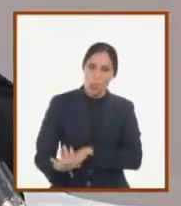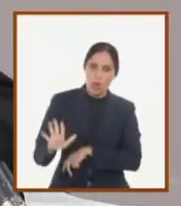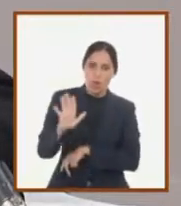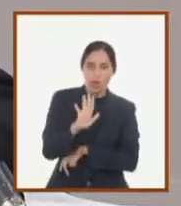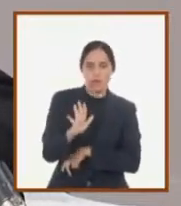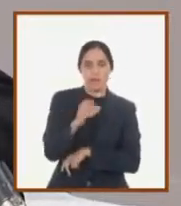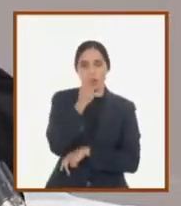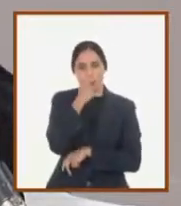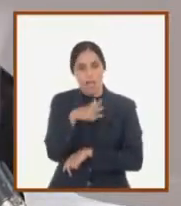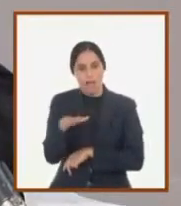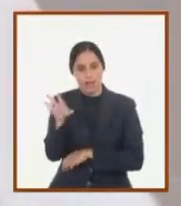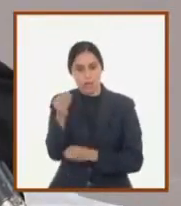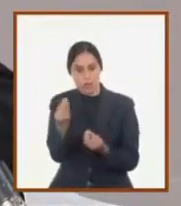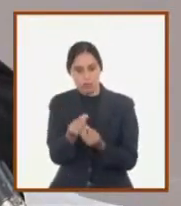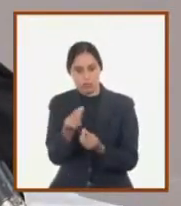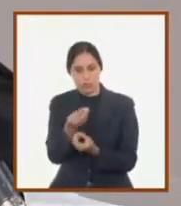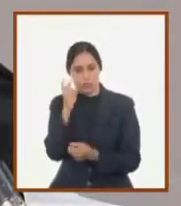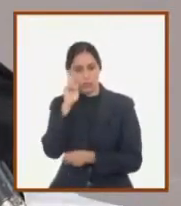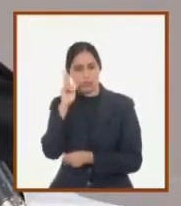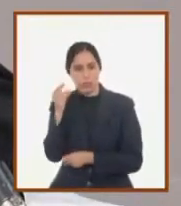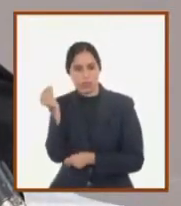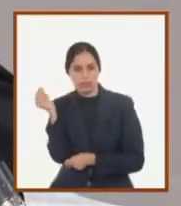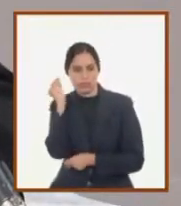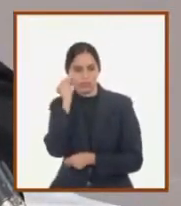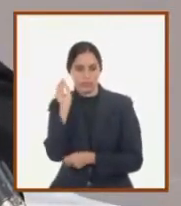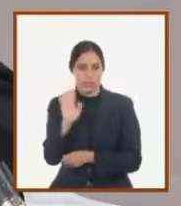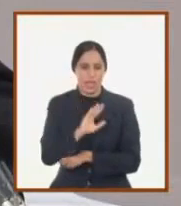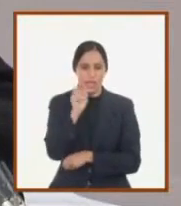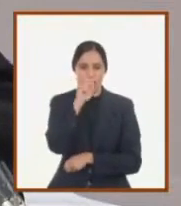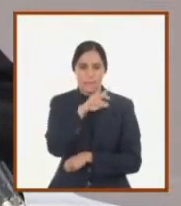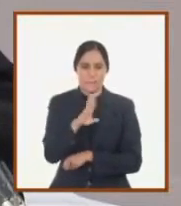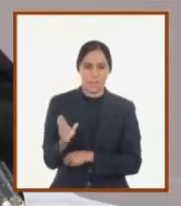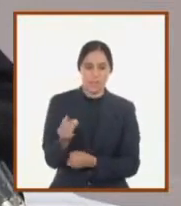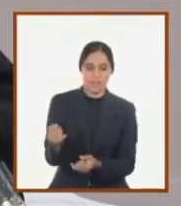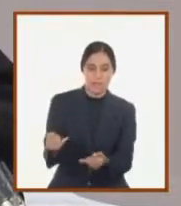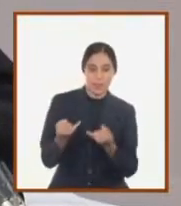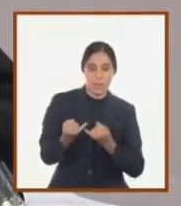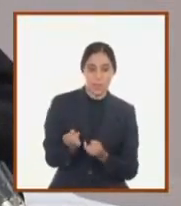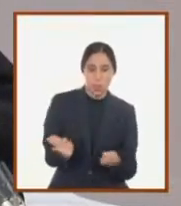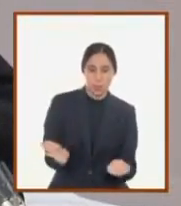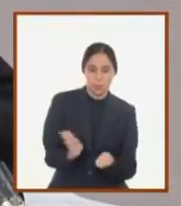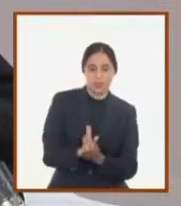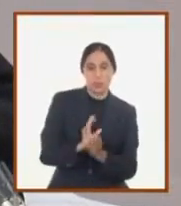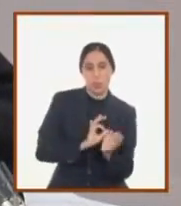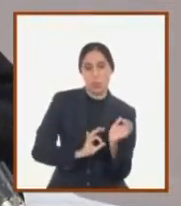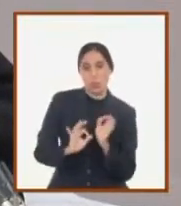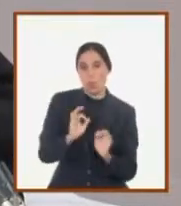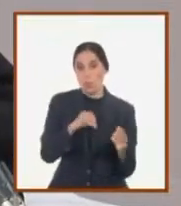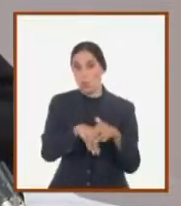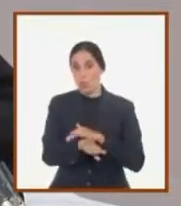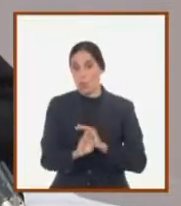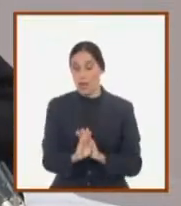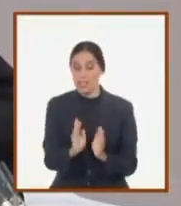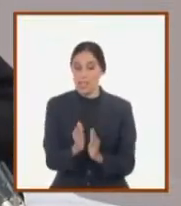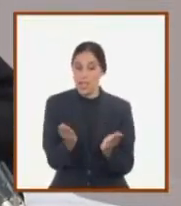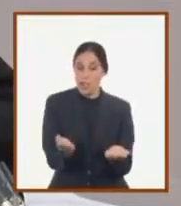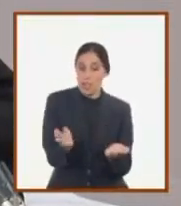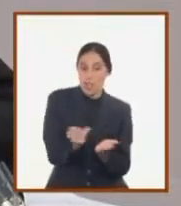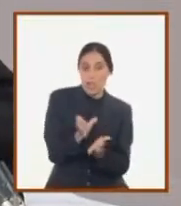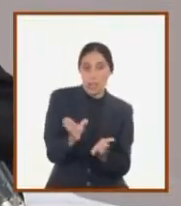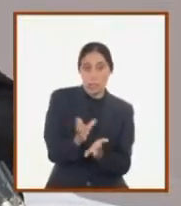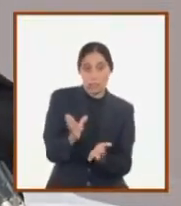hizo cuando se termina el viaje que se recopilan toda la información se logró hacer aquel libro